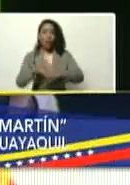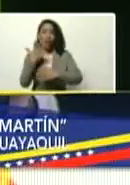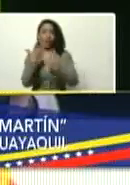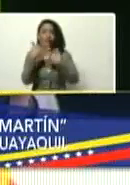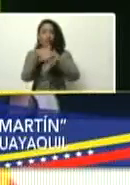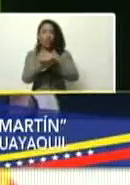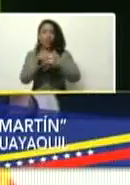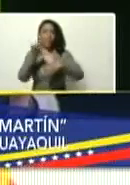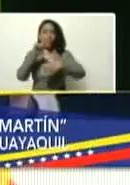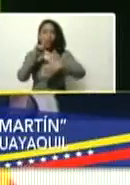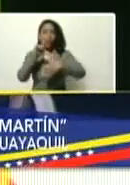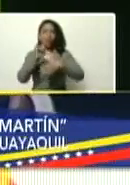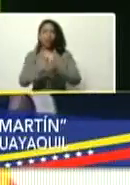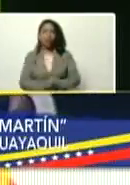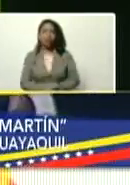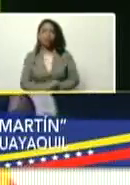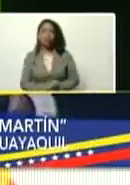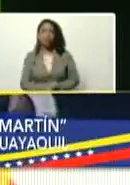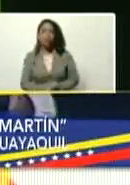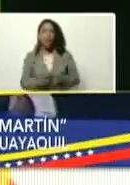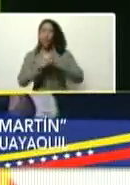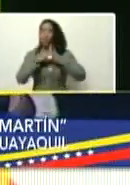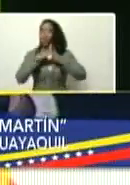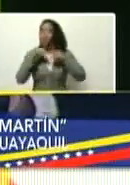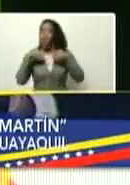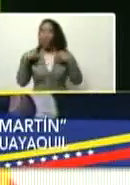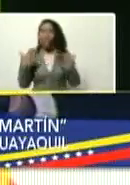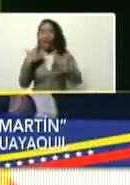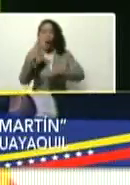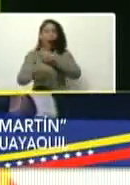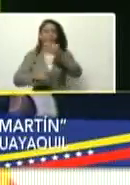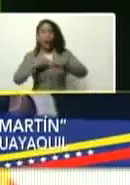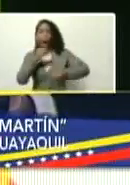integración latinoamericana. Todo lo que hagamos,